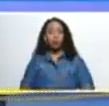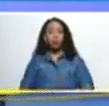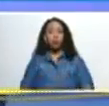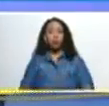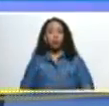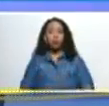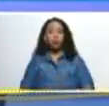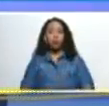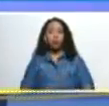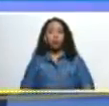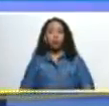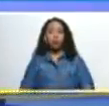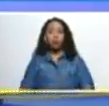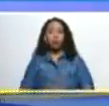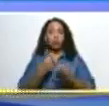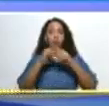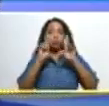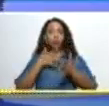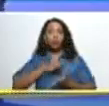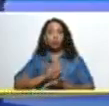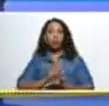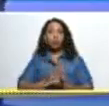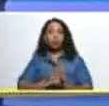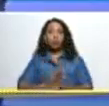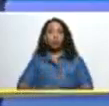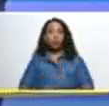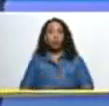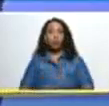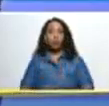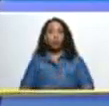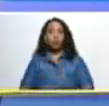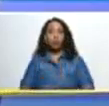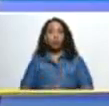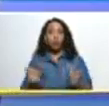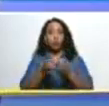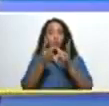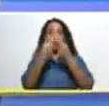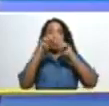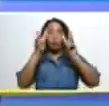La zona de paz, los cuadrantes de paz,